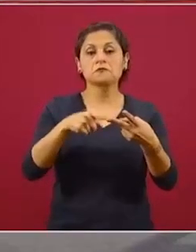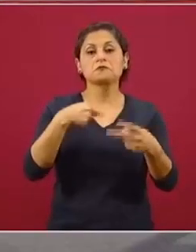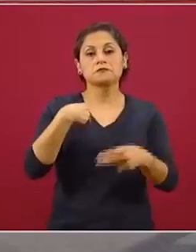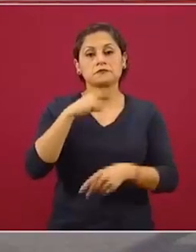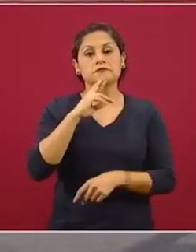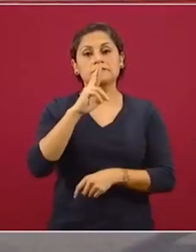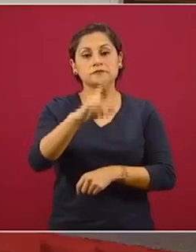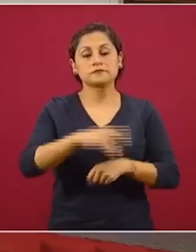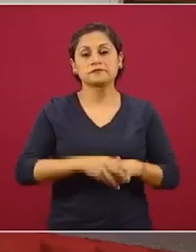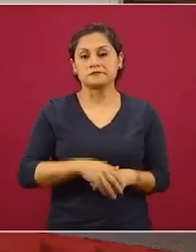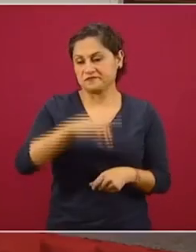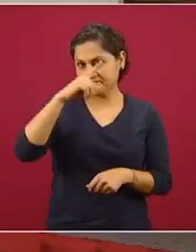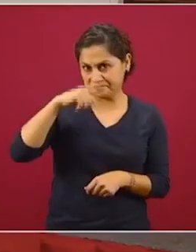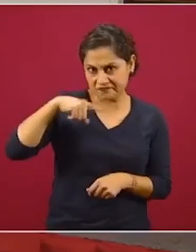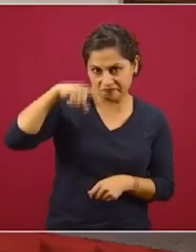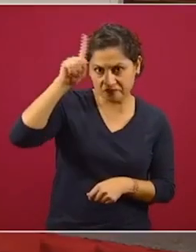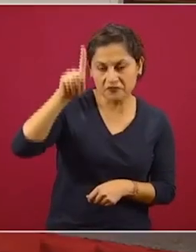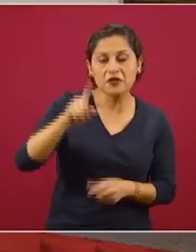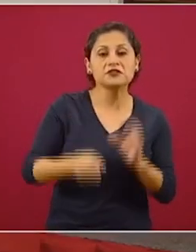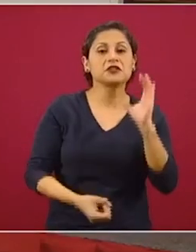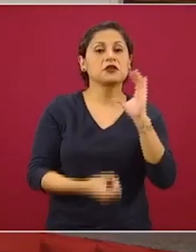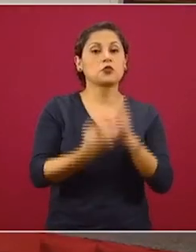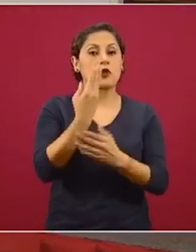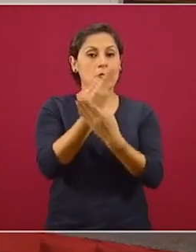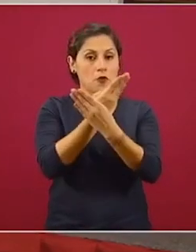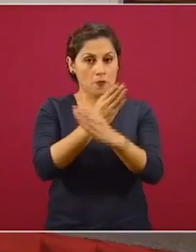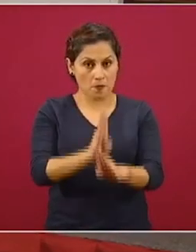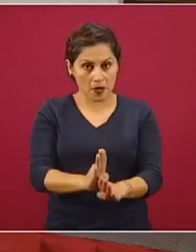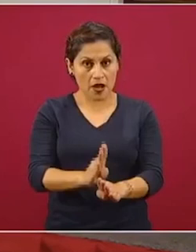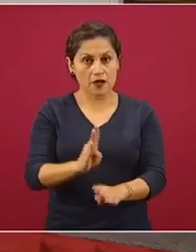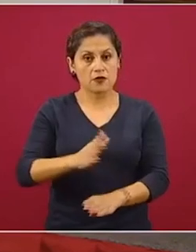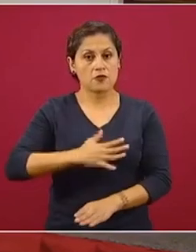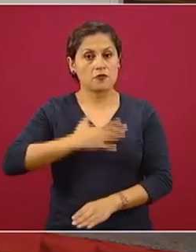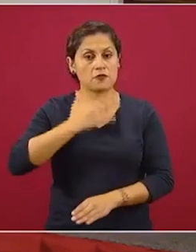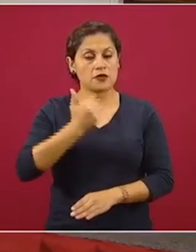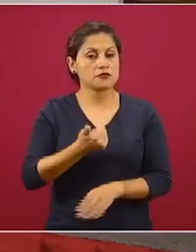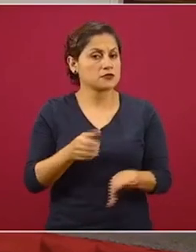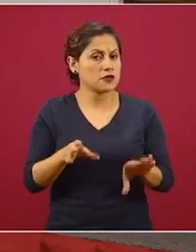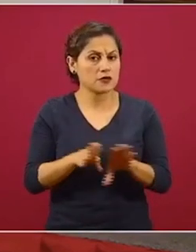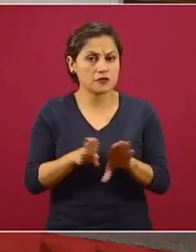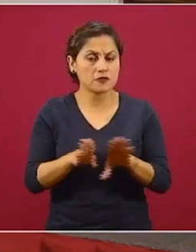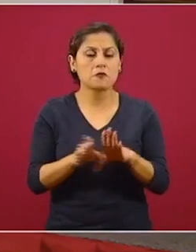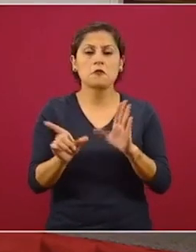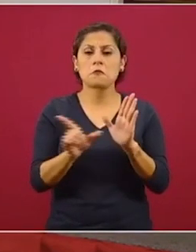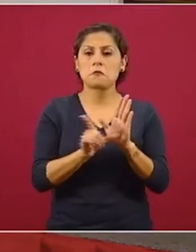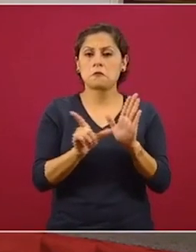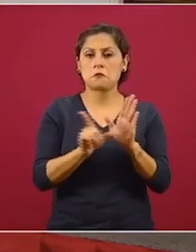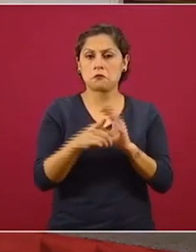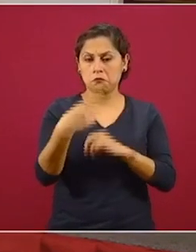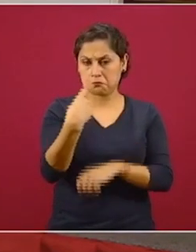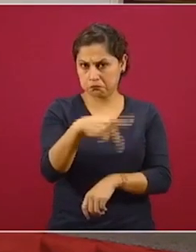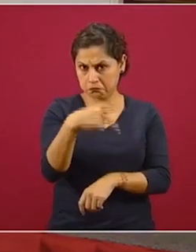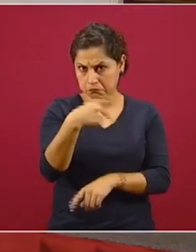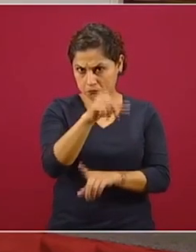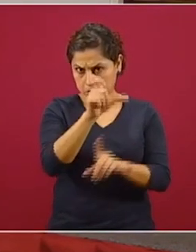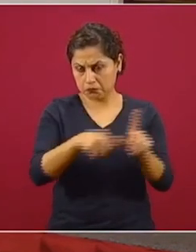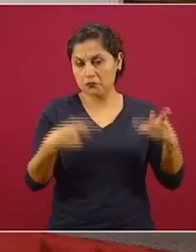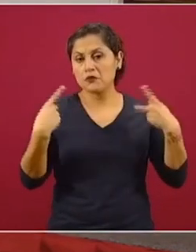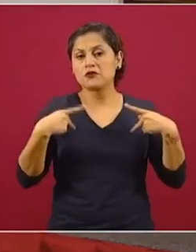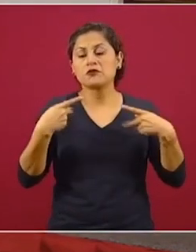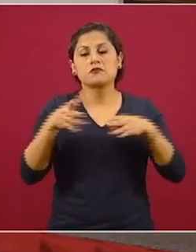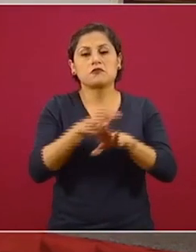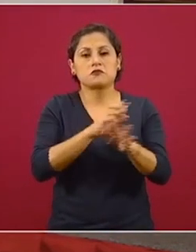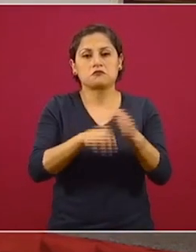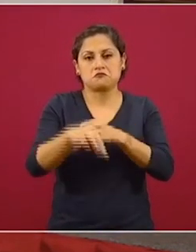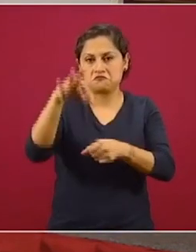Es muy fácil realmente abrir una cuenta. En el caso de una persona física, es solamente una identificación oficial que pueda ser la credencial del lector,